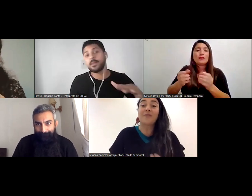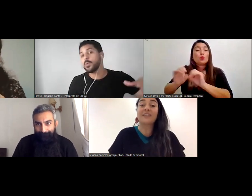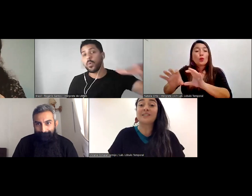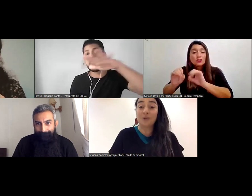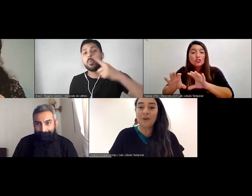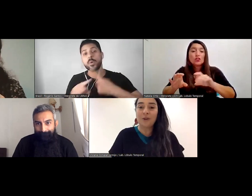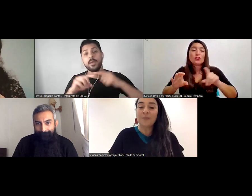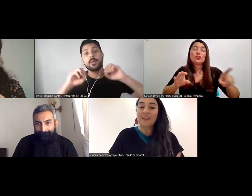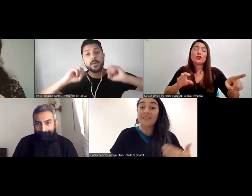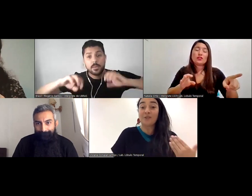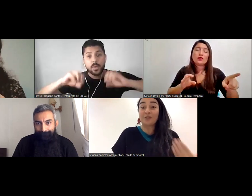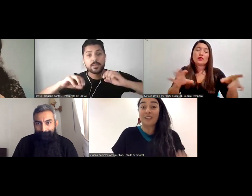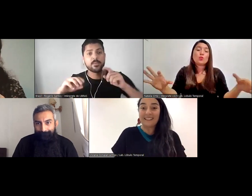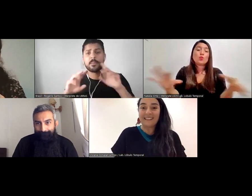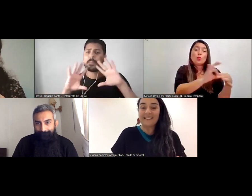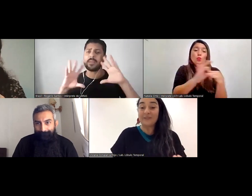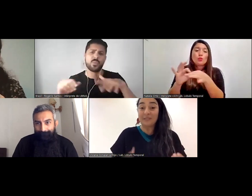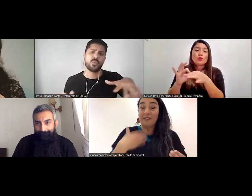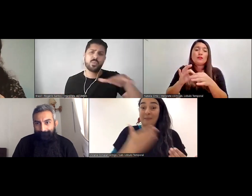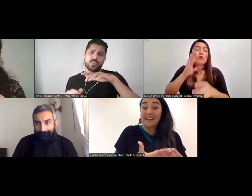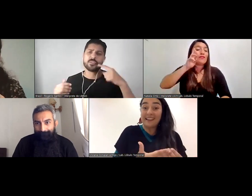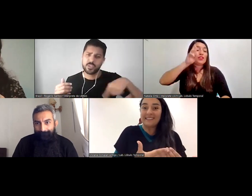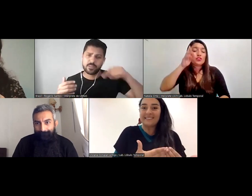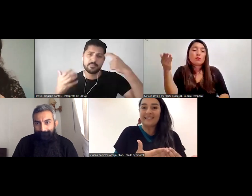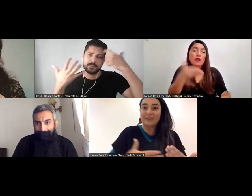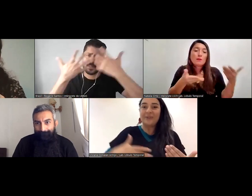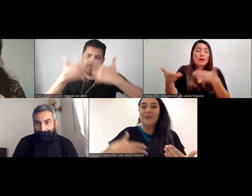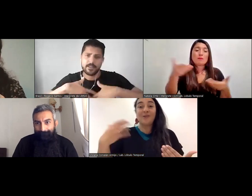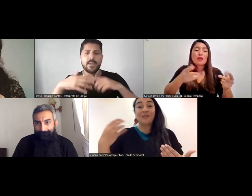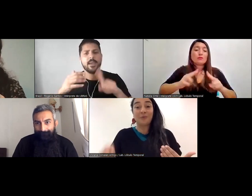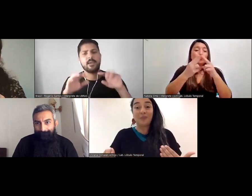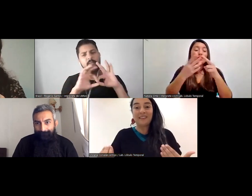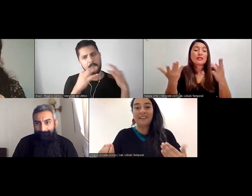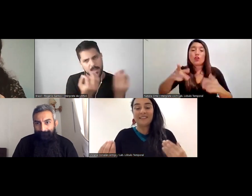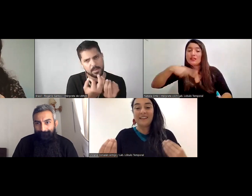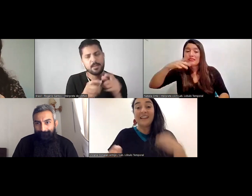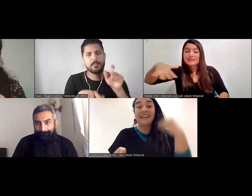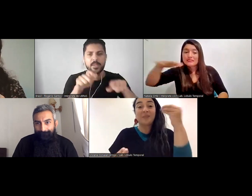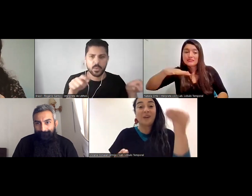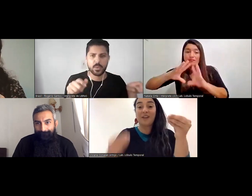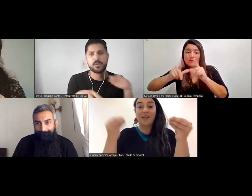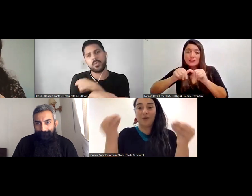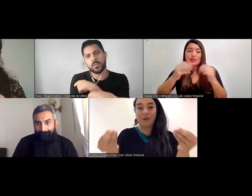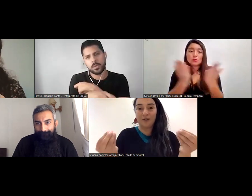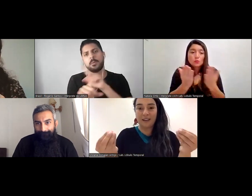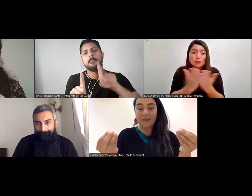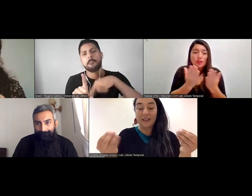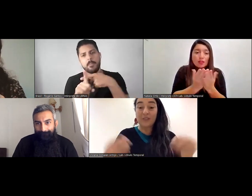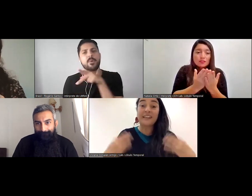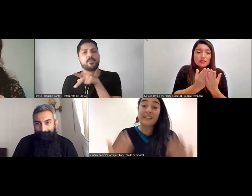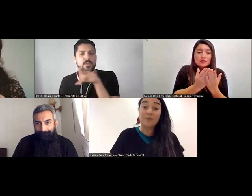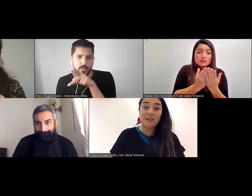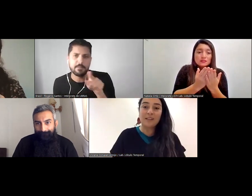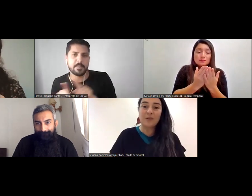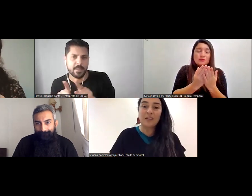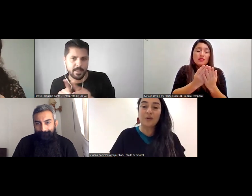una reflexión entre los oyentes, o sea, las familias, ¿cierto? Los estudiantes y las educadoras y los educadores. Entonces,